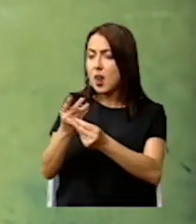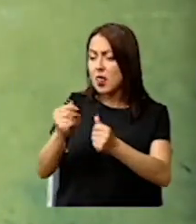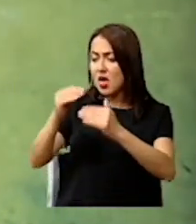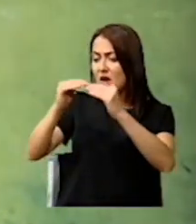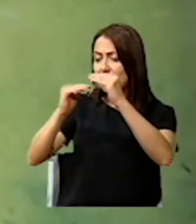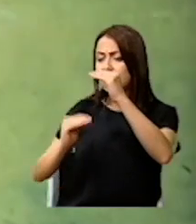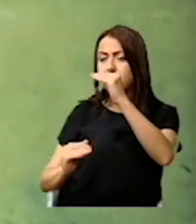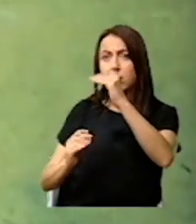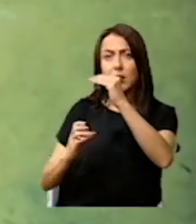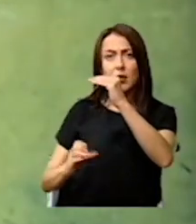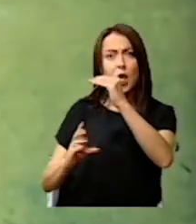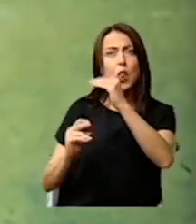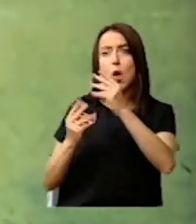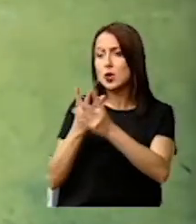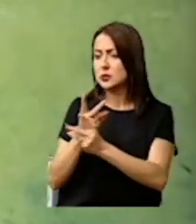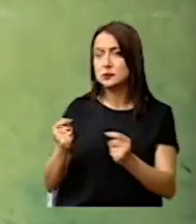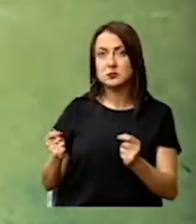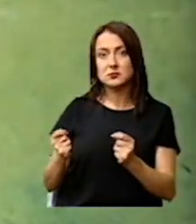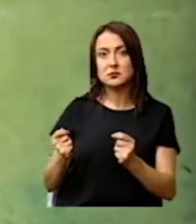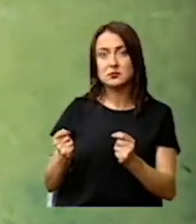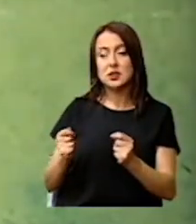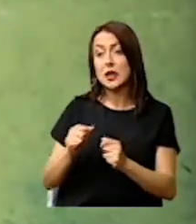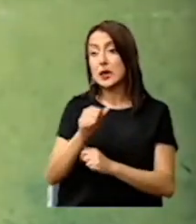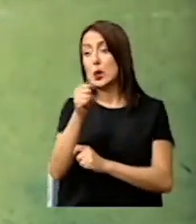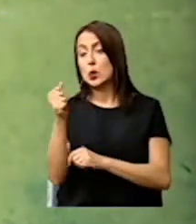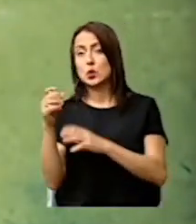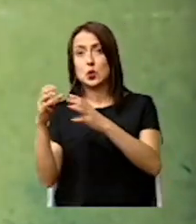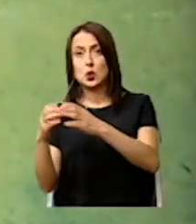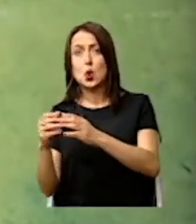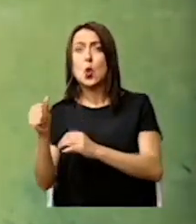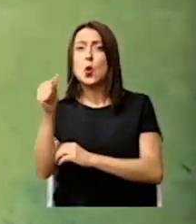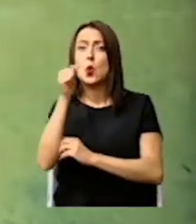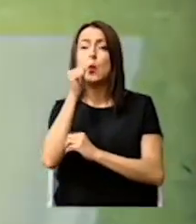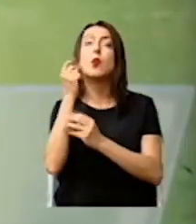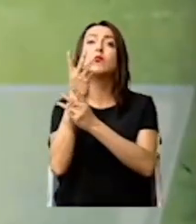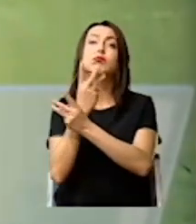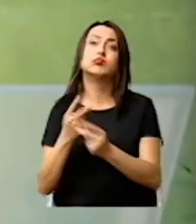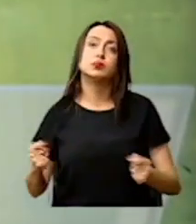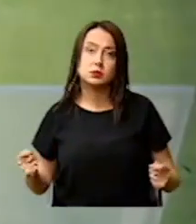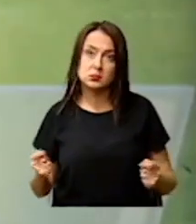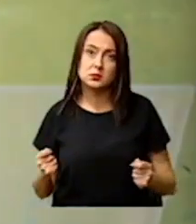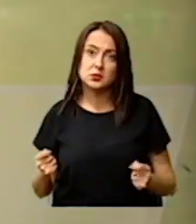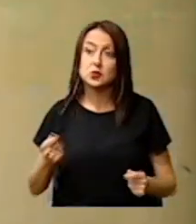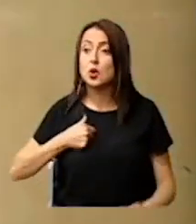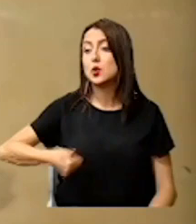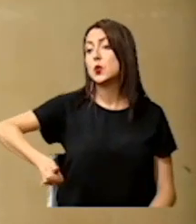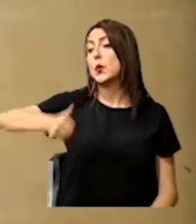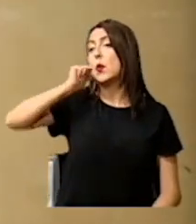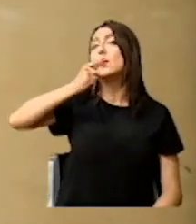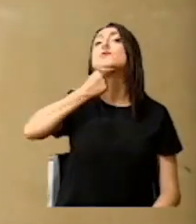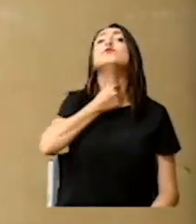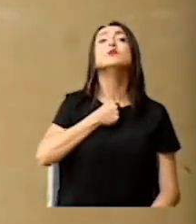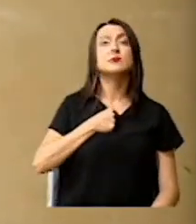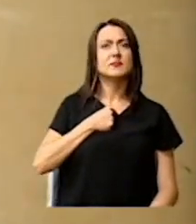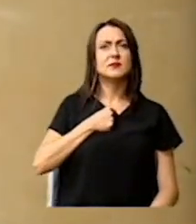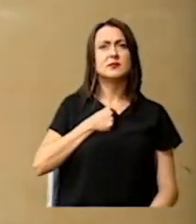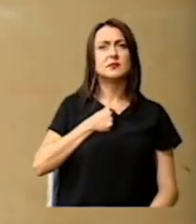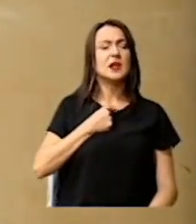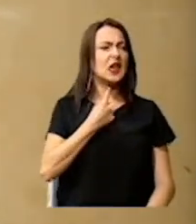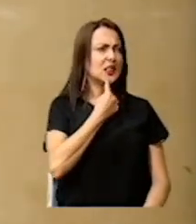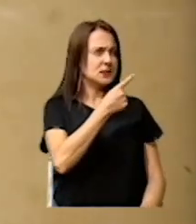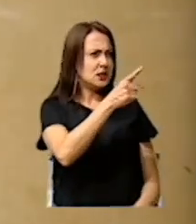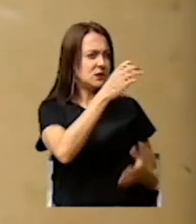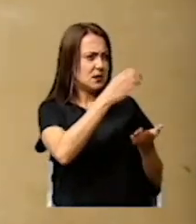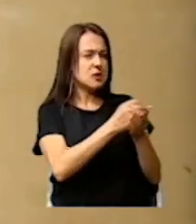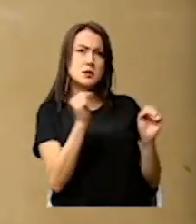fondo. No se disolvió. ¿Y en el otro? El jugo se disolvió. ¡Y me lo tomé! ¿Y qué me dices de este cubo de